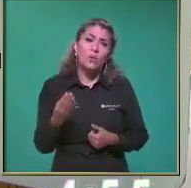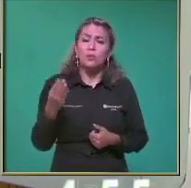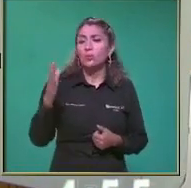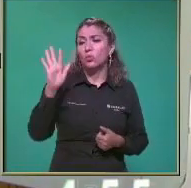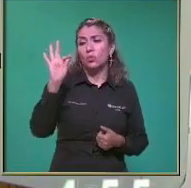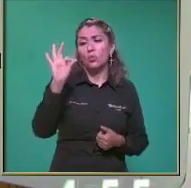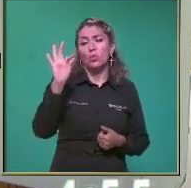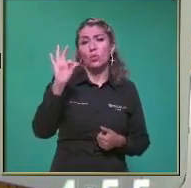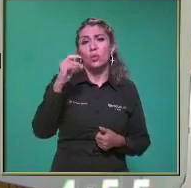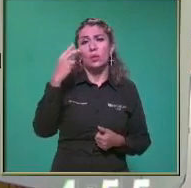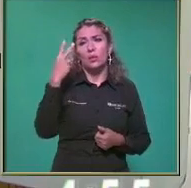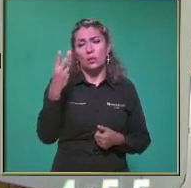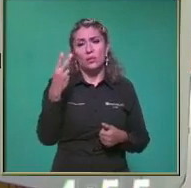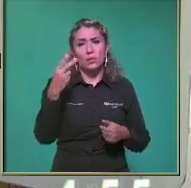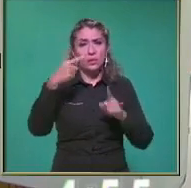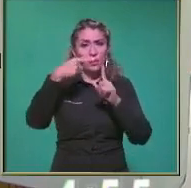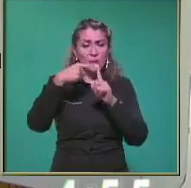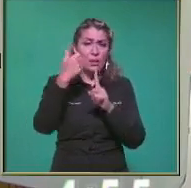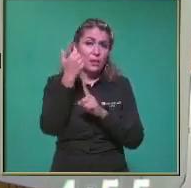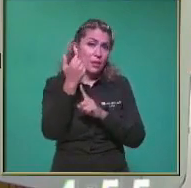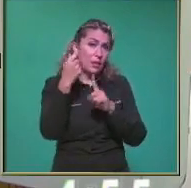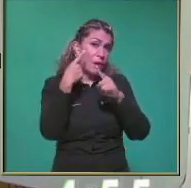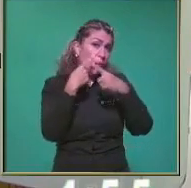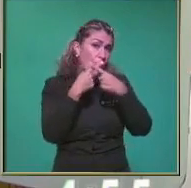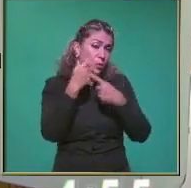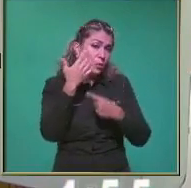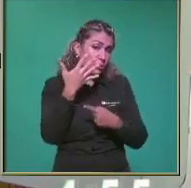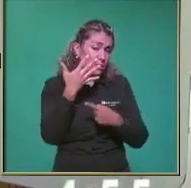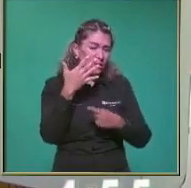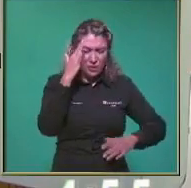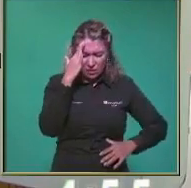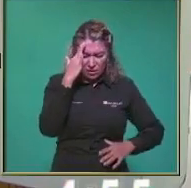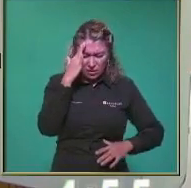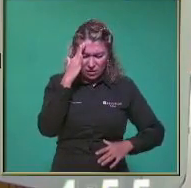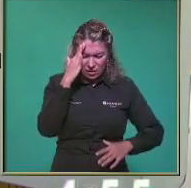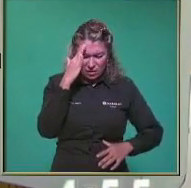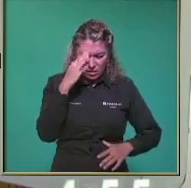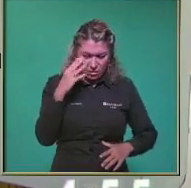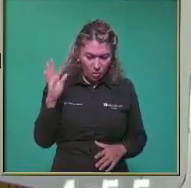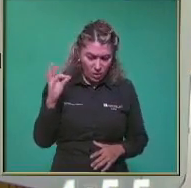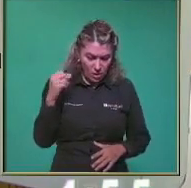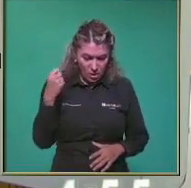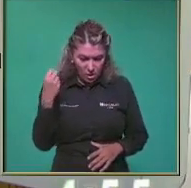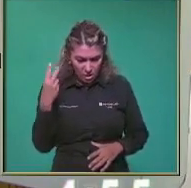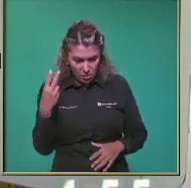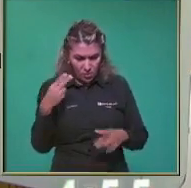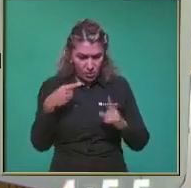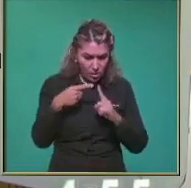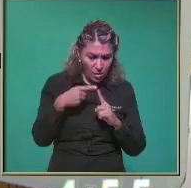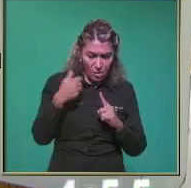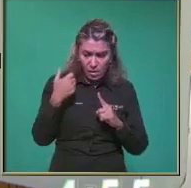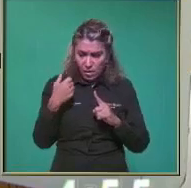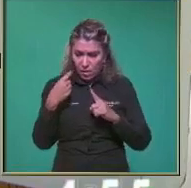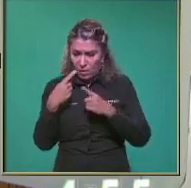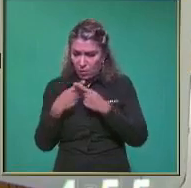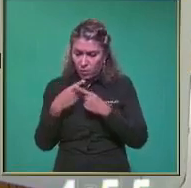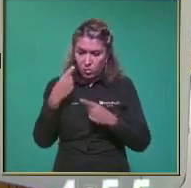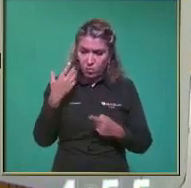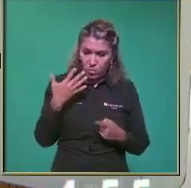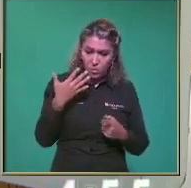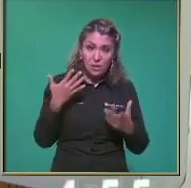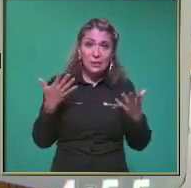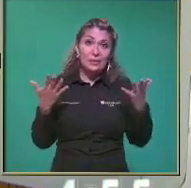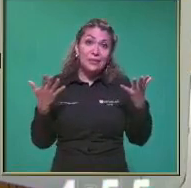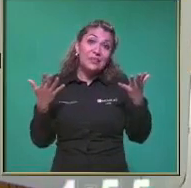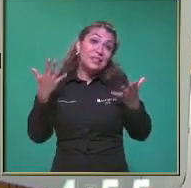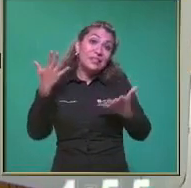entre 6 por 5? Si yo te lo digo nada más, 42 entre 6 por 5, a lo mejor te puedes trabar